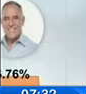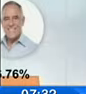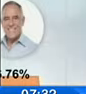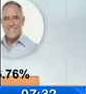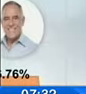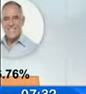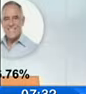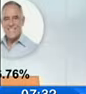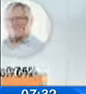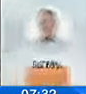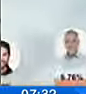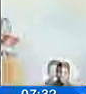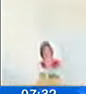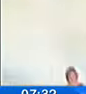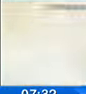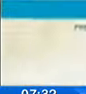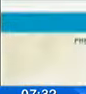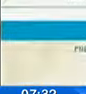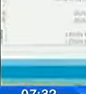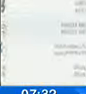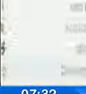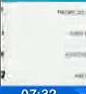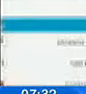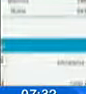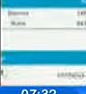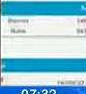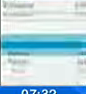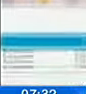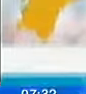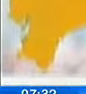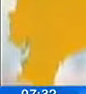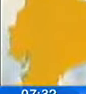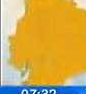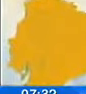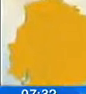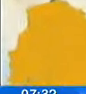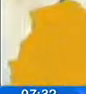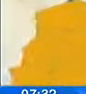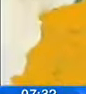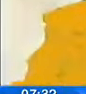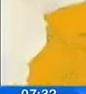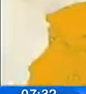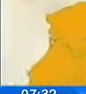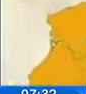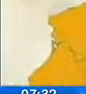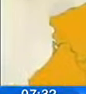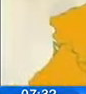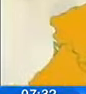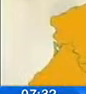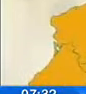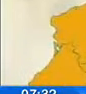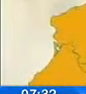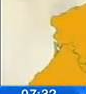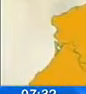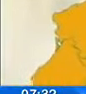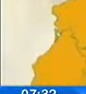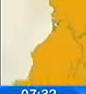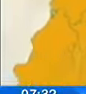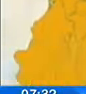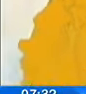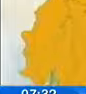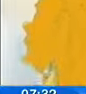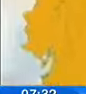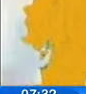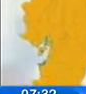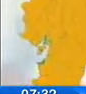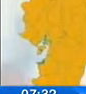28.27%. A esta hora lo escrutado, lo contabilizado, por parte del CNE,